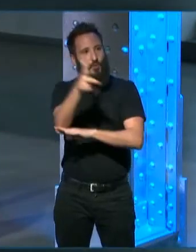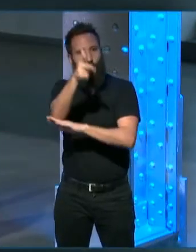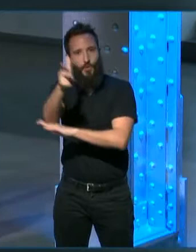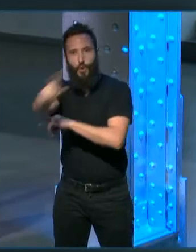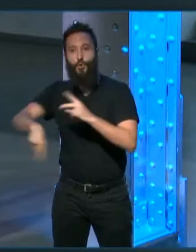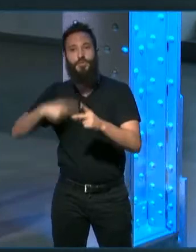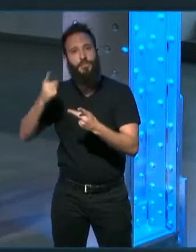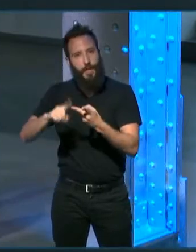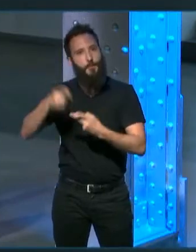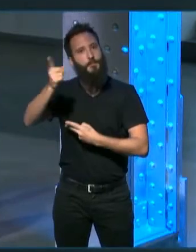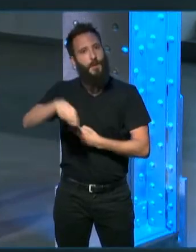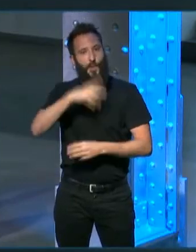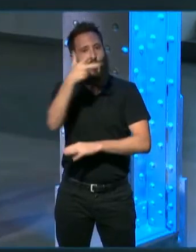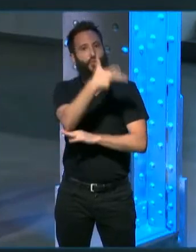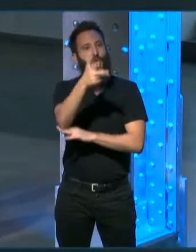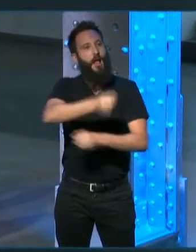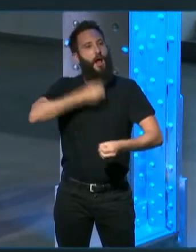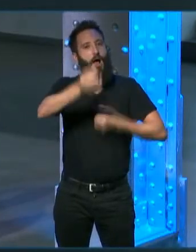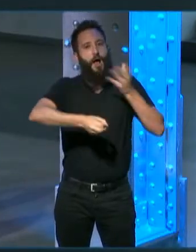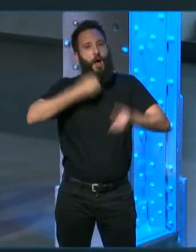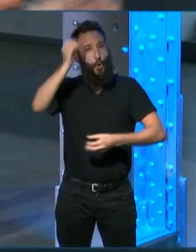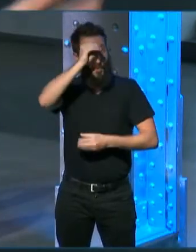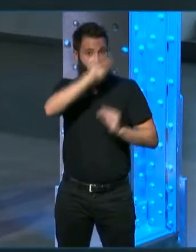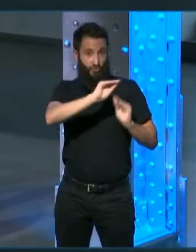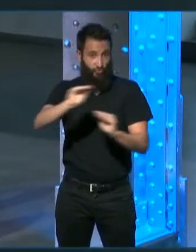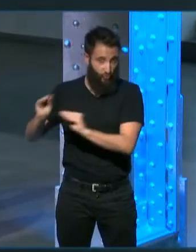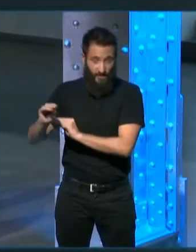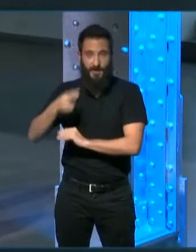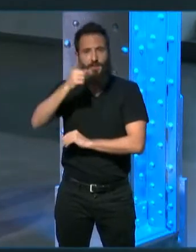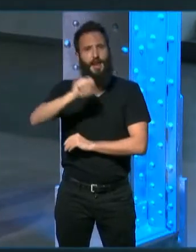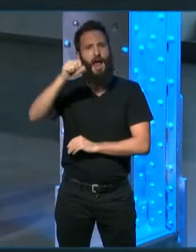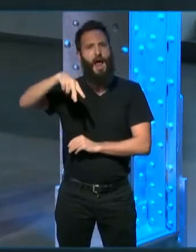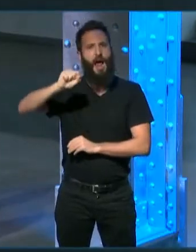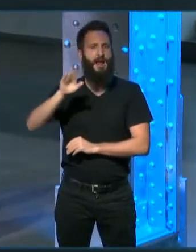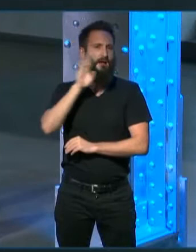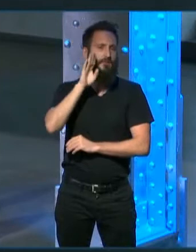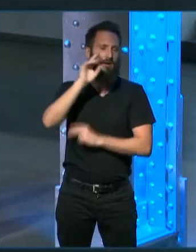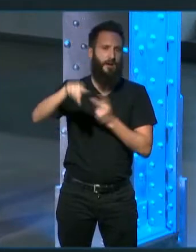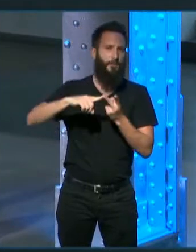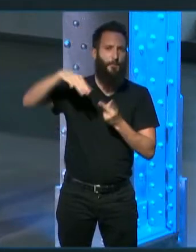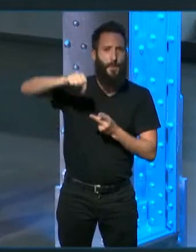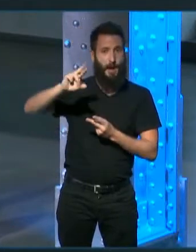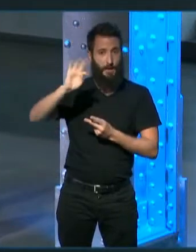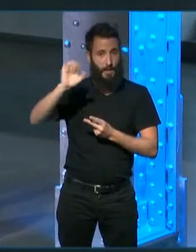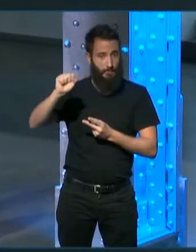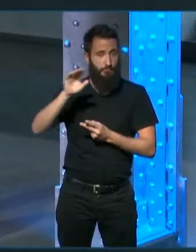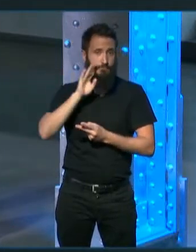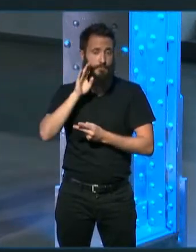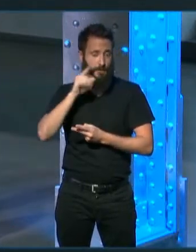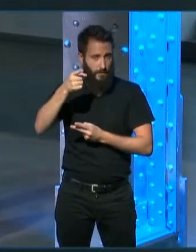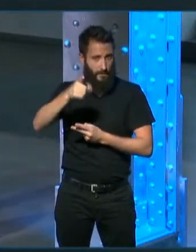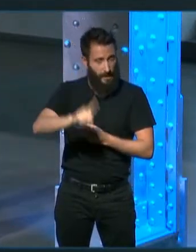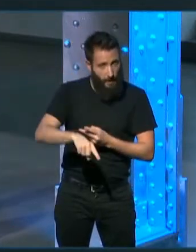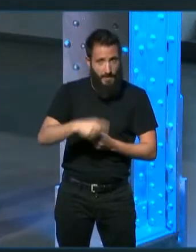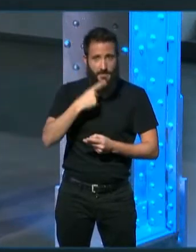nos hacen sobre el documental. Hay algo que has dicho, Ana, y que retoma un poco también algo que ha dicho Marta, y tiene que ver